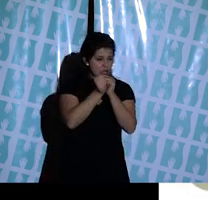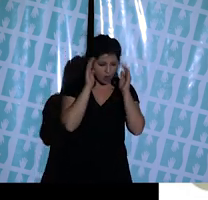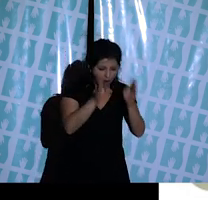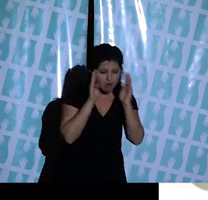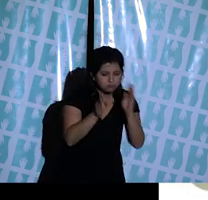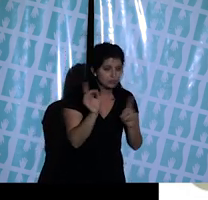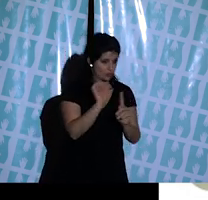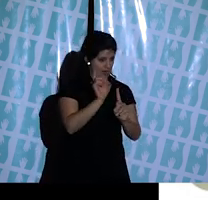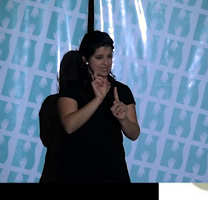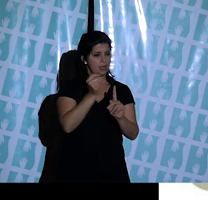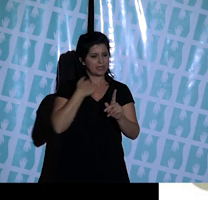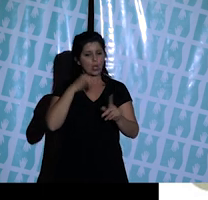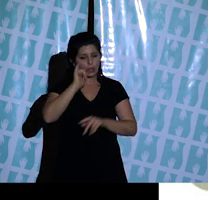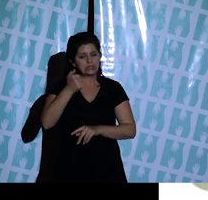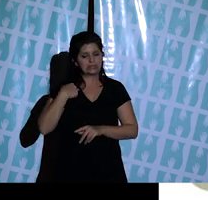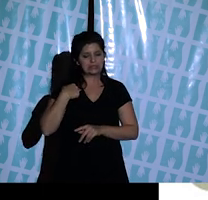ejemplo,